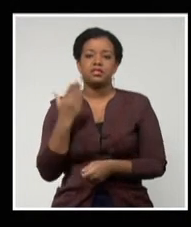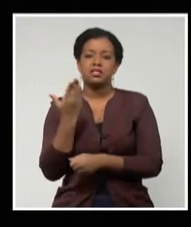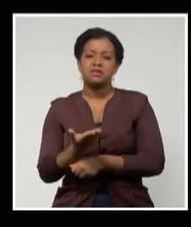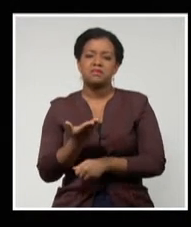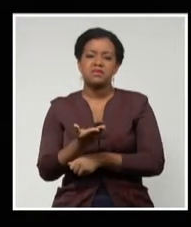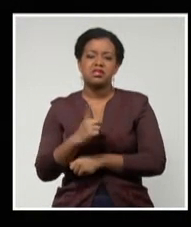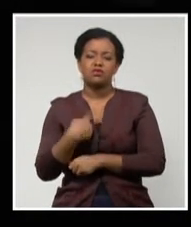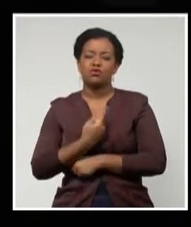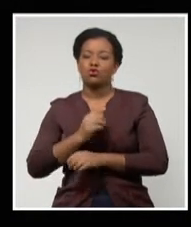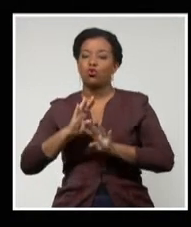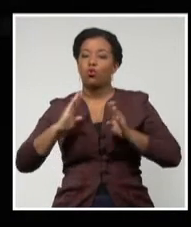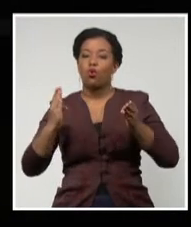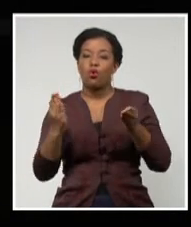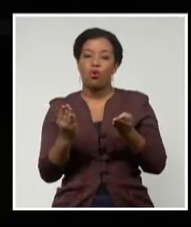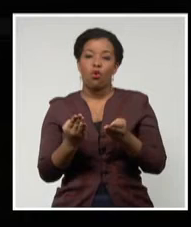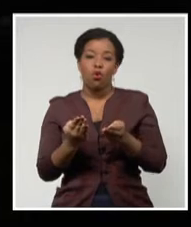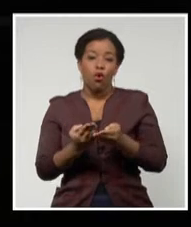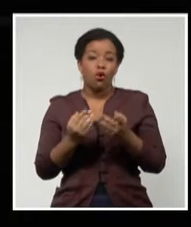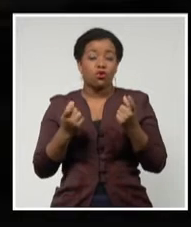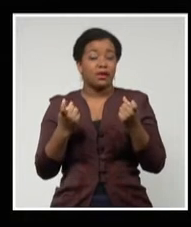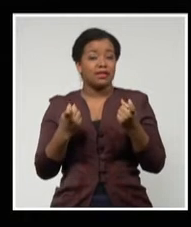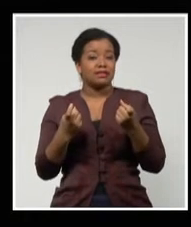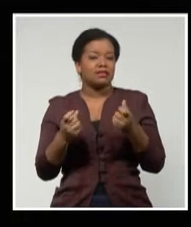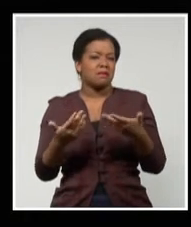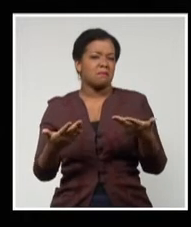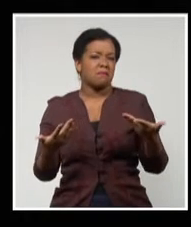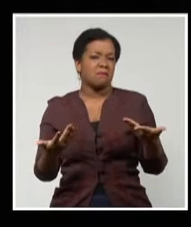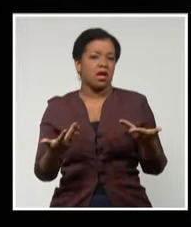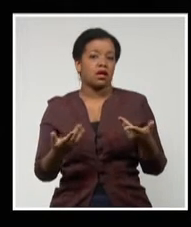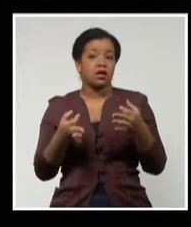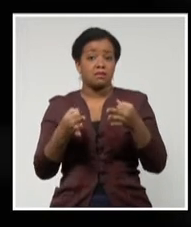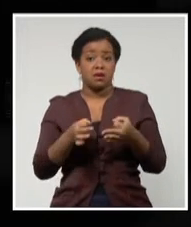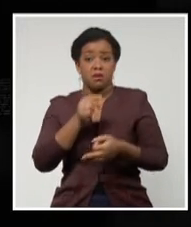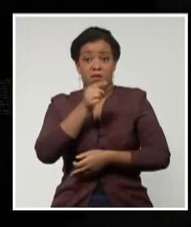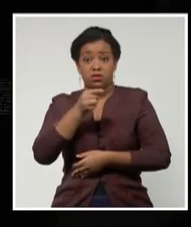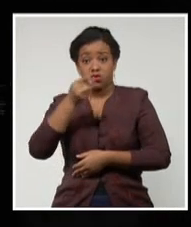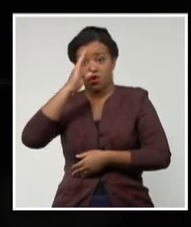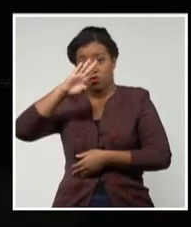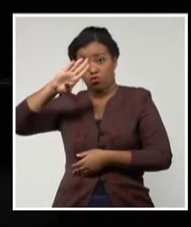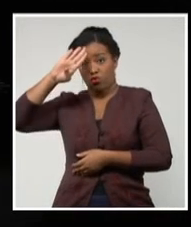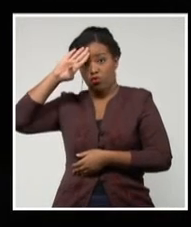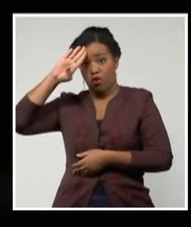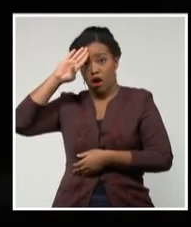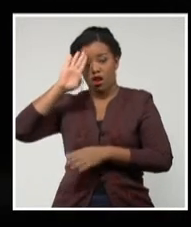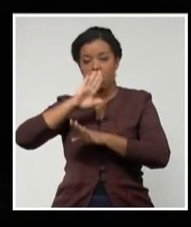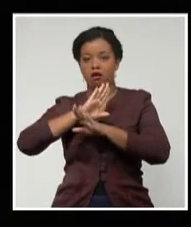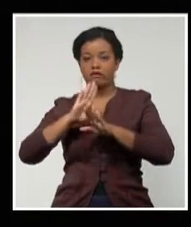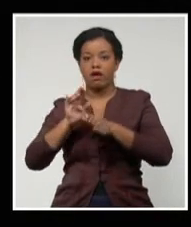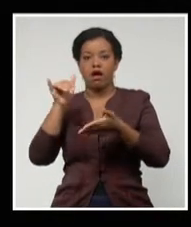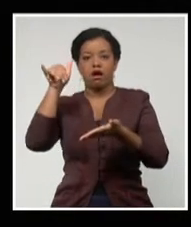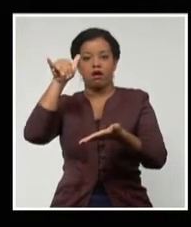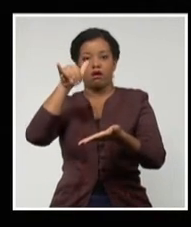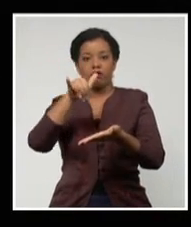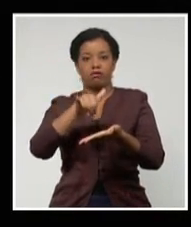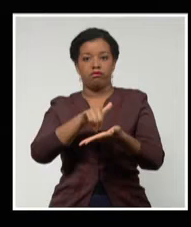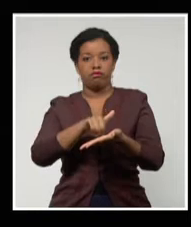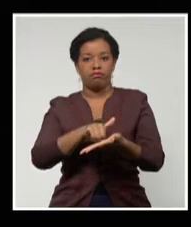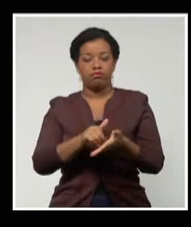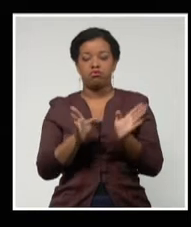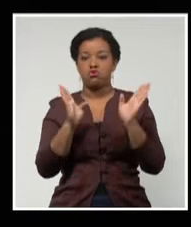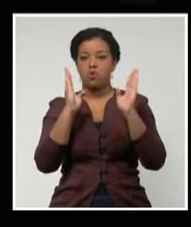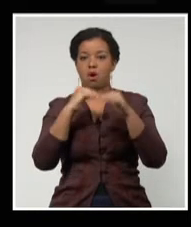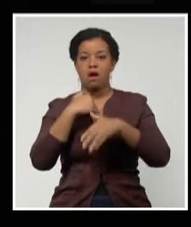garantías necesarias para que esos ciudadanos cubanos salgan sin que su